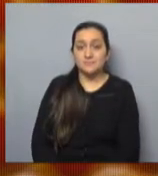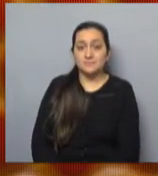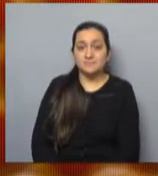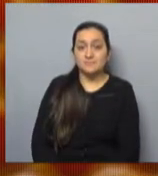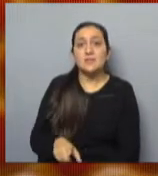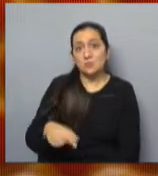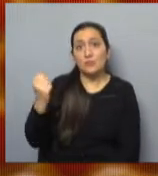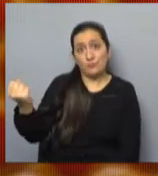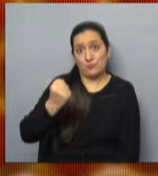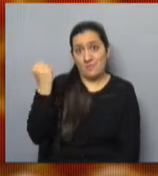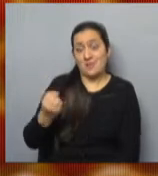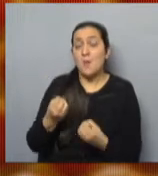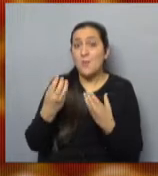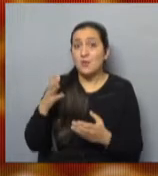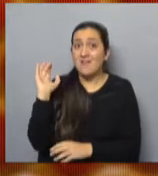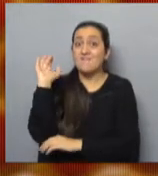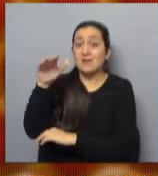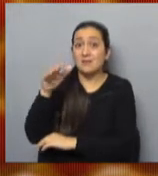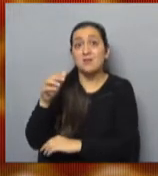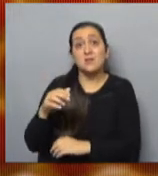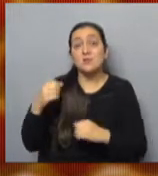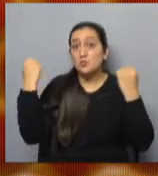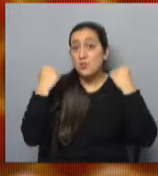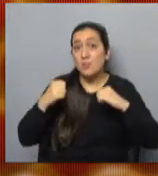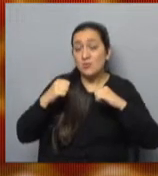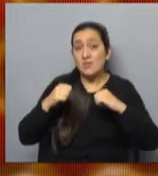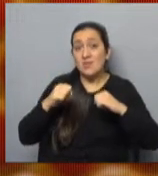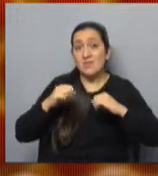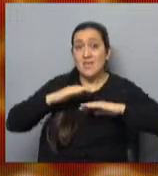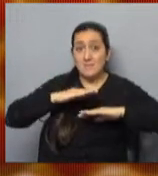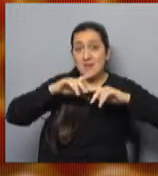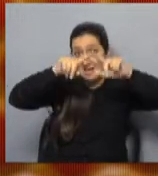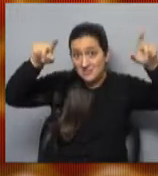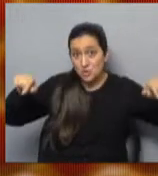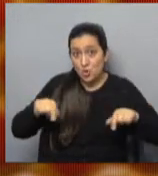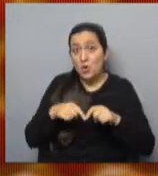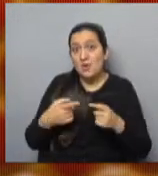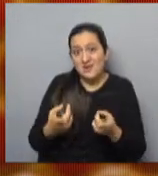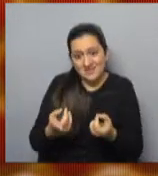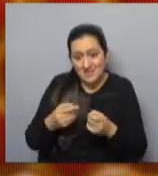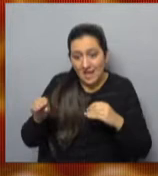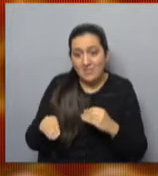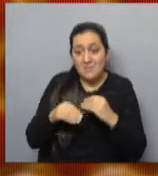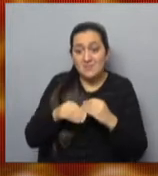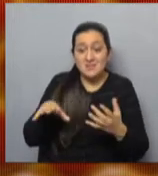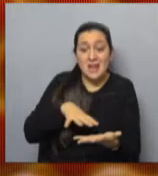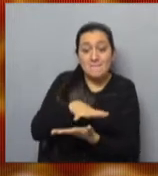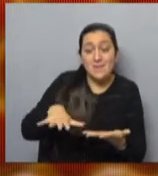y es fundamental porque lo hace es un deporte gimnasio y necesitas más allá de las plazas públicas escuelas